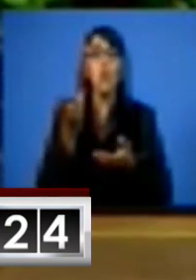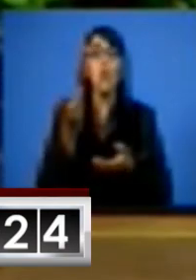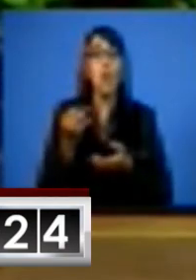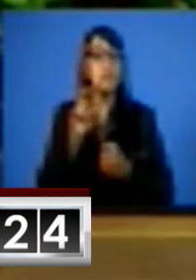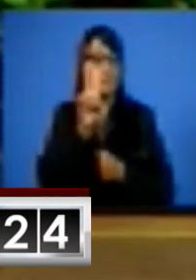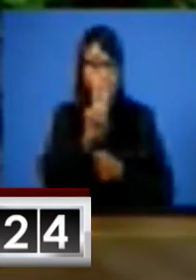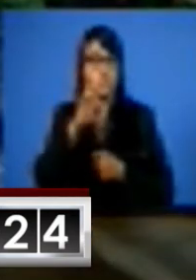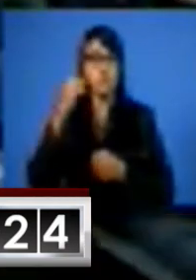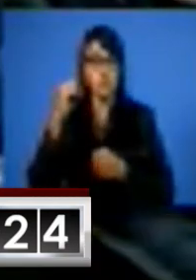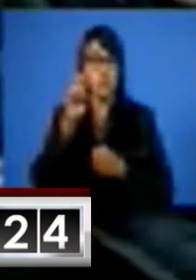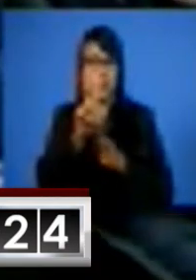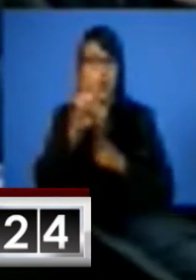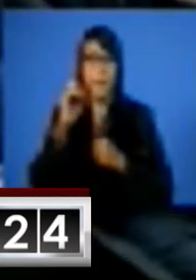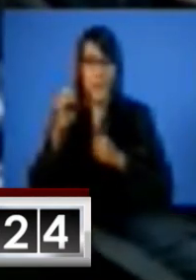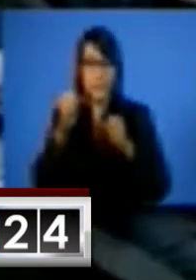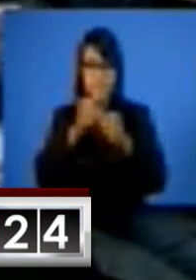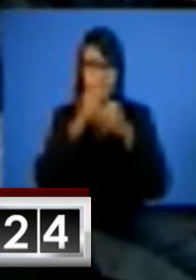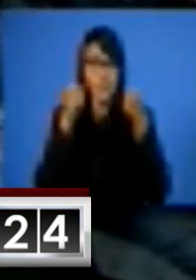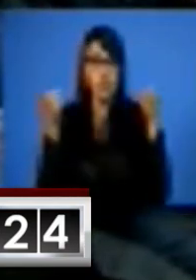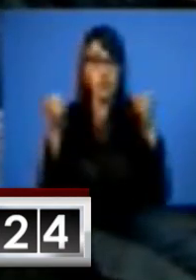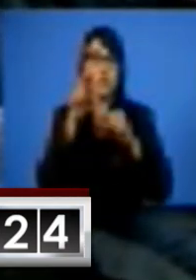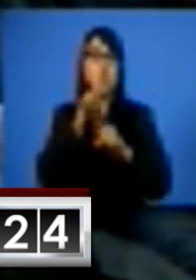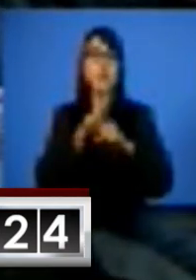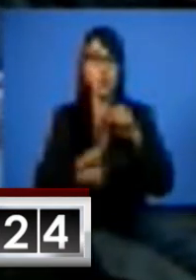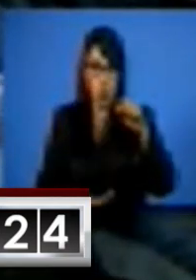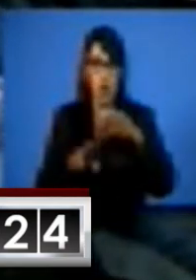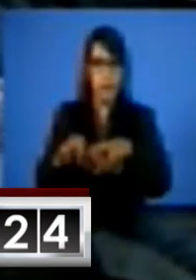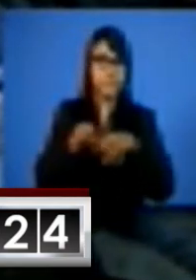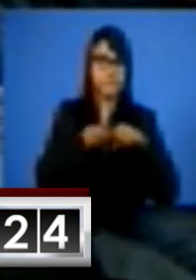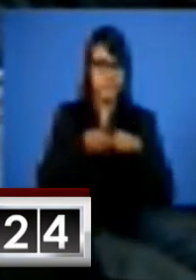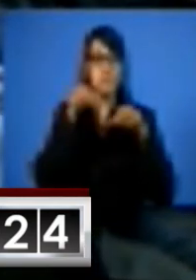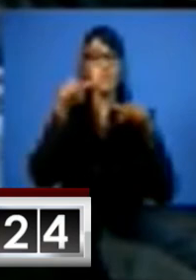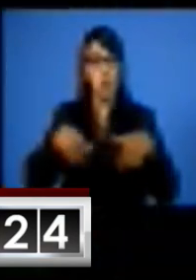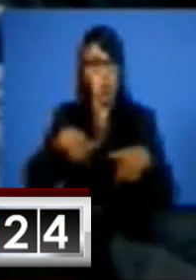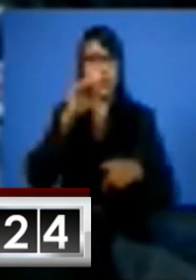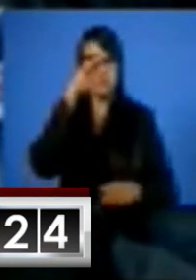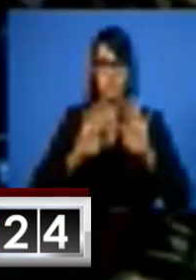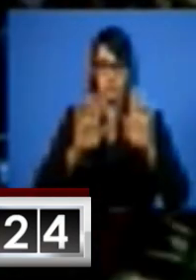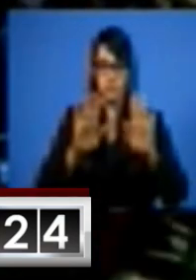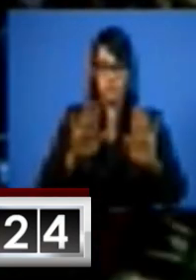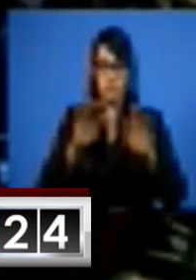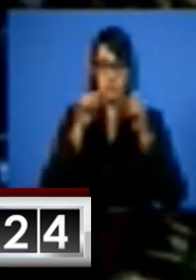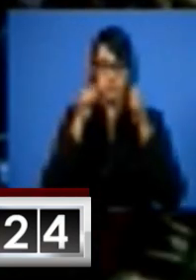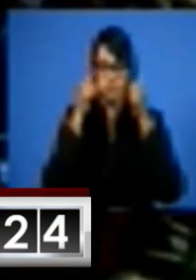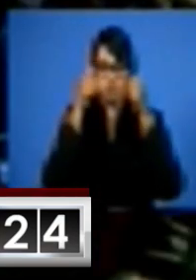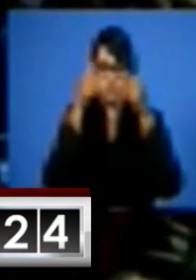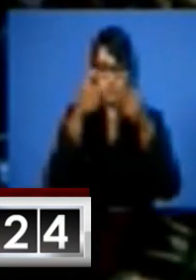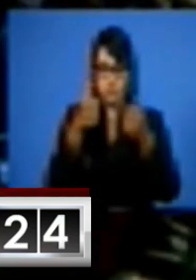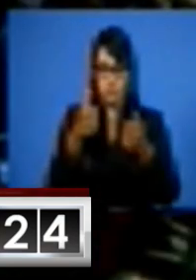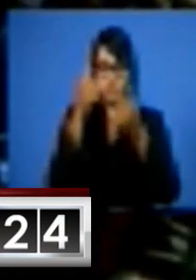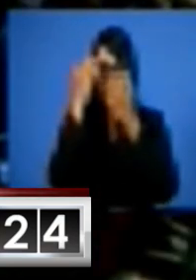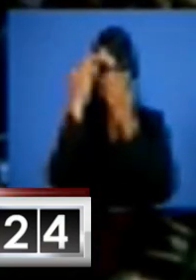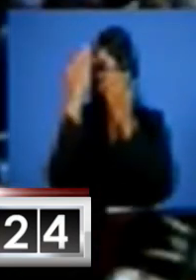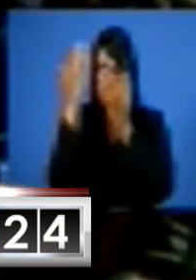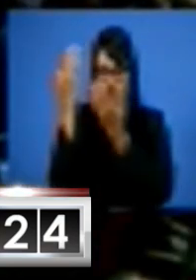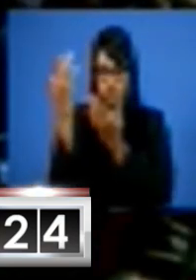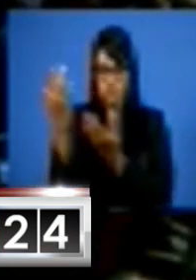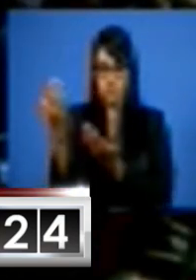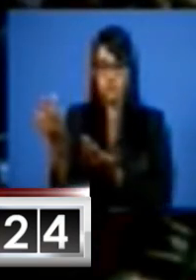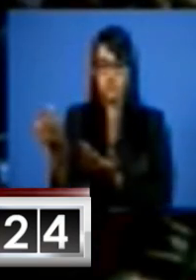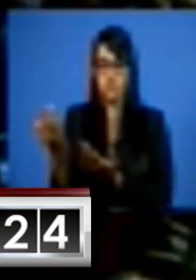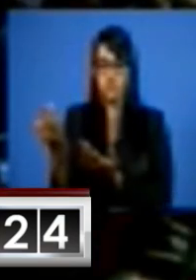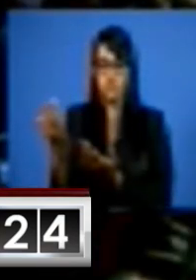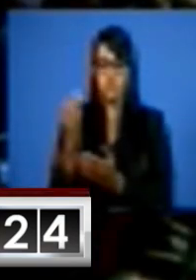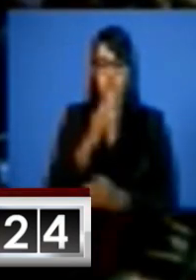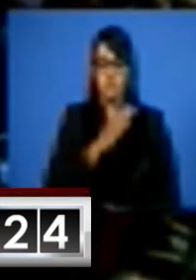más de 220 millones de dólares el país cuenta hoy con más y mejores policías el presidente